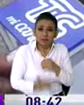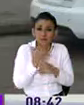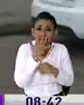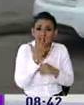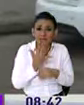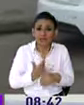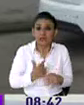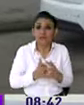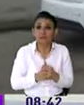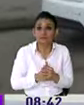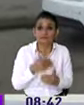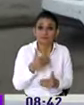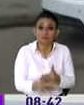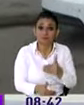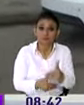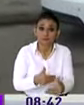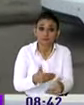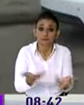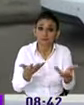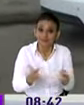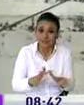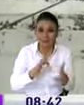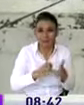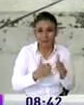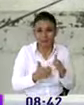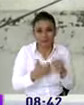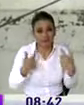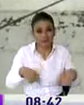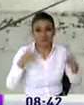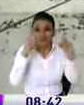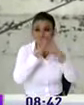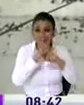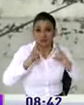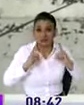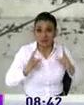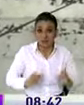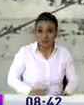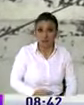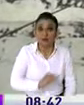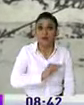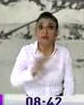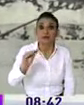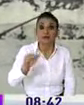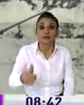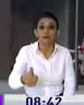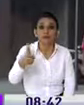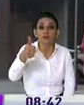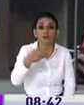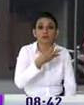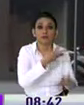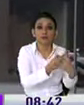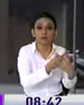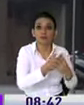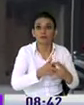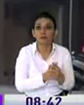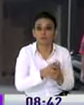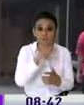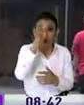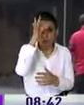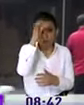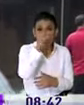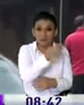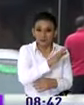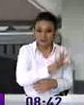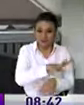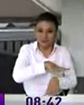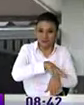Luego de varios días de ocurrido el incidente y por las complicaciones en su salud, dio aviso a las autoridades carcelarias. Ya en el Hospital Sagrado Corazón